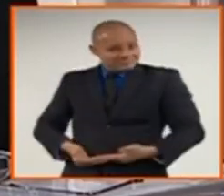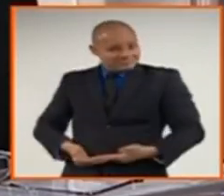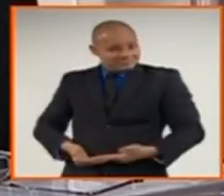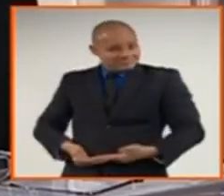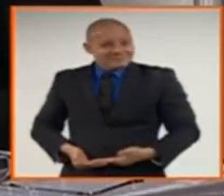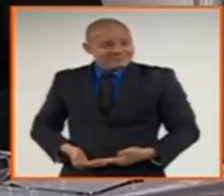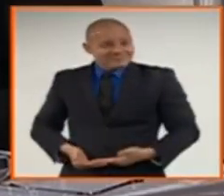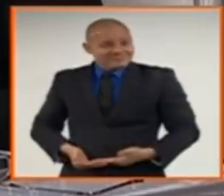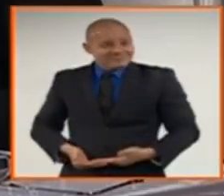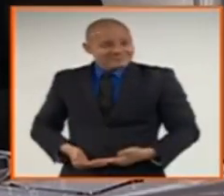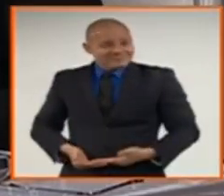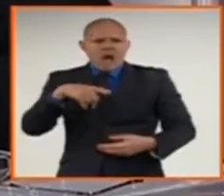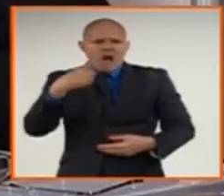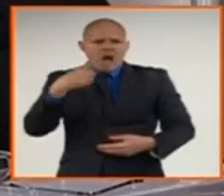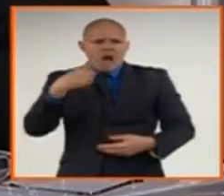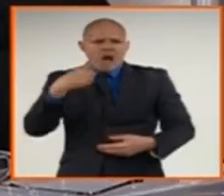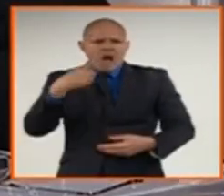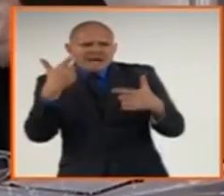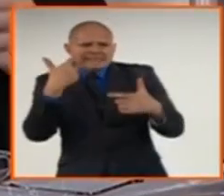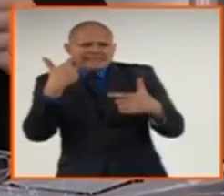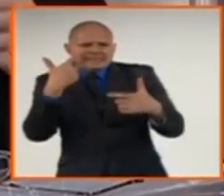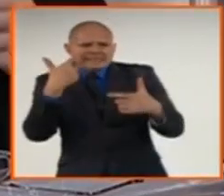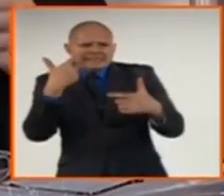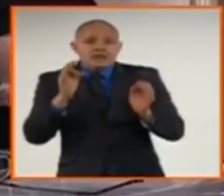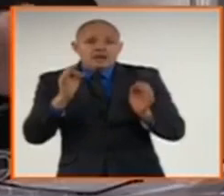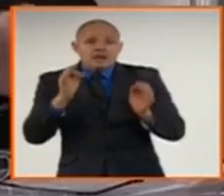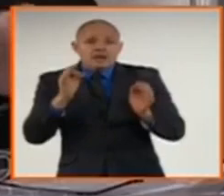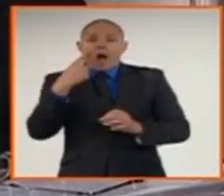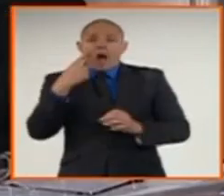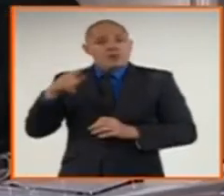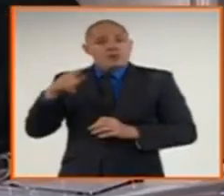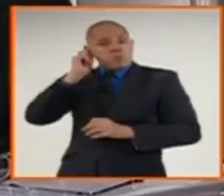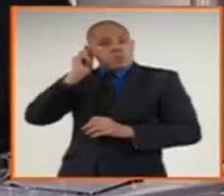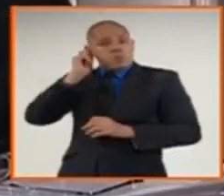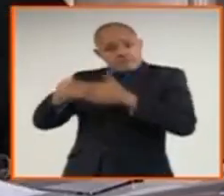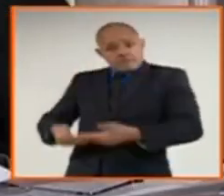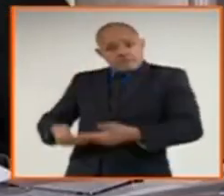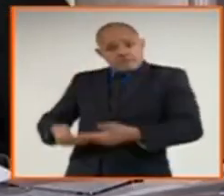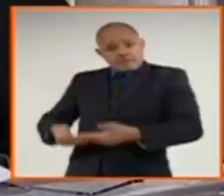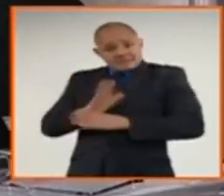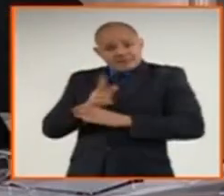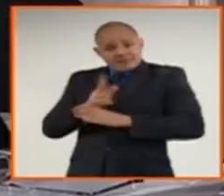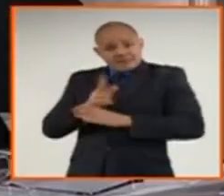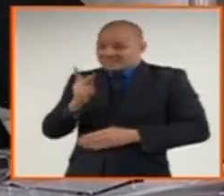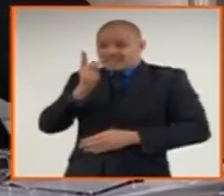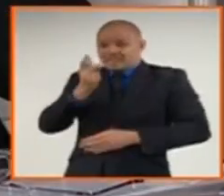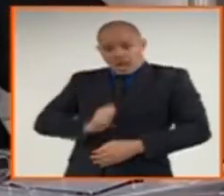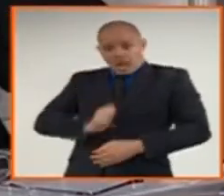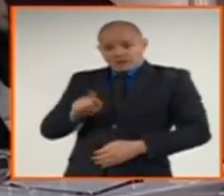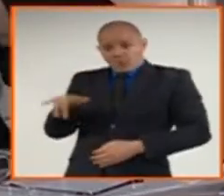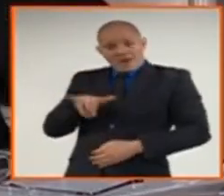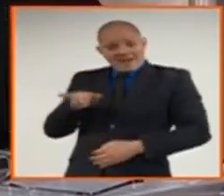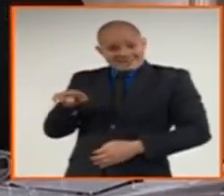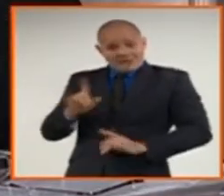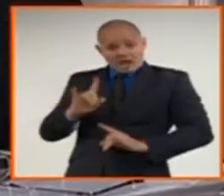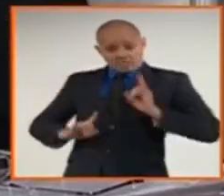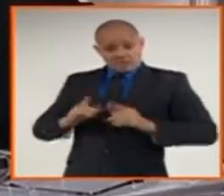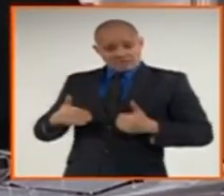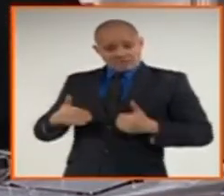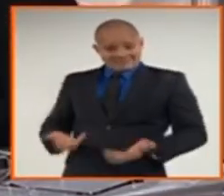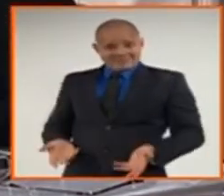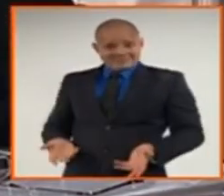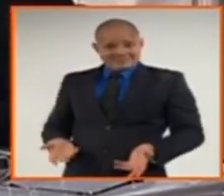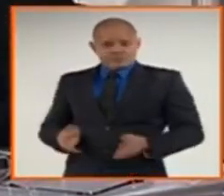incidencia sobre población pediátrica. De este modo, en la siguiente lámina, se resumen